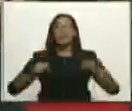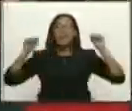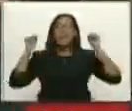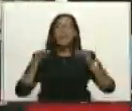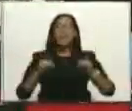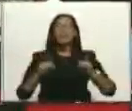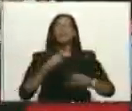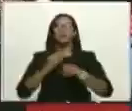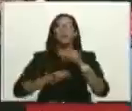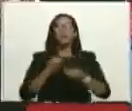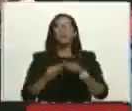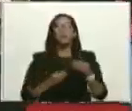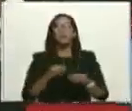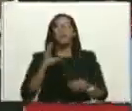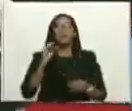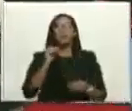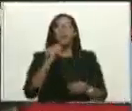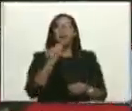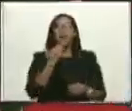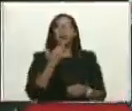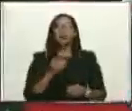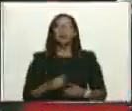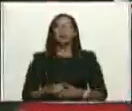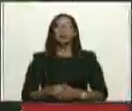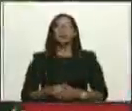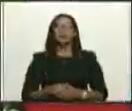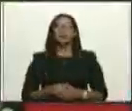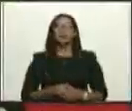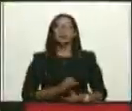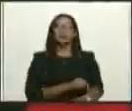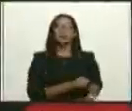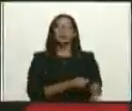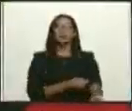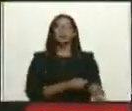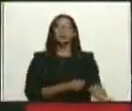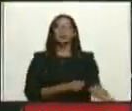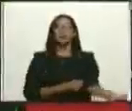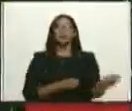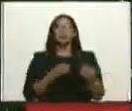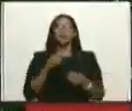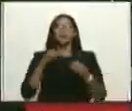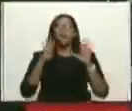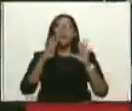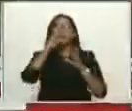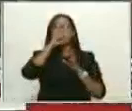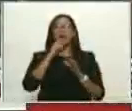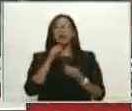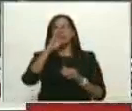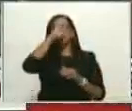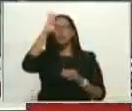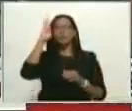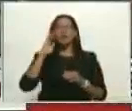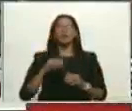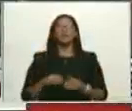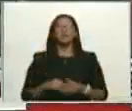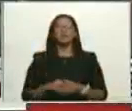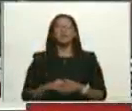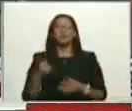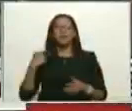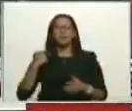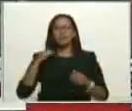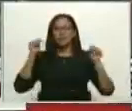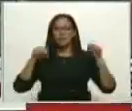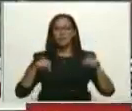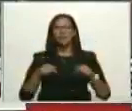hacer cuando hablamos algo. Bueno, 9 años, Diosdado. ¿Qué es lo que tienes tú para hoy? ¿Este